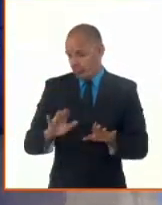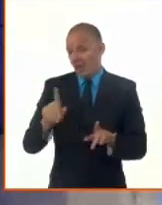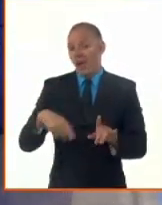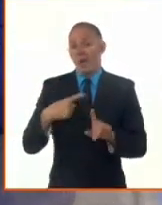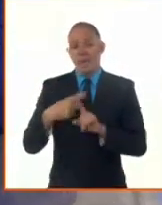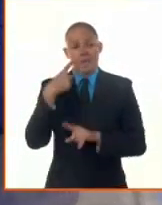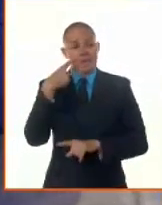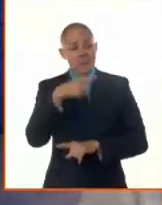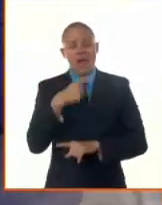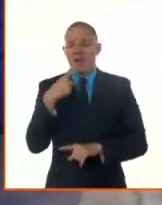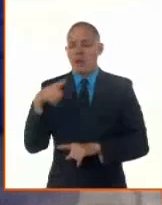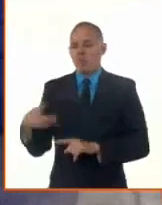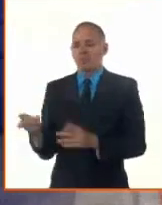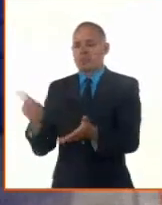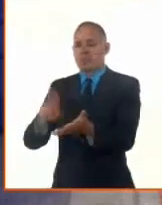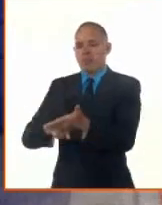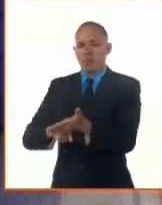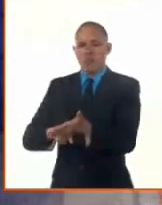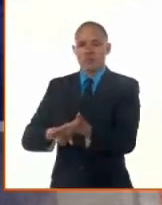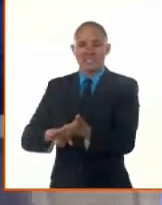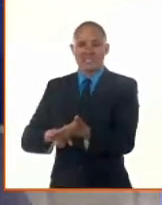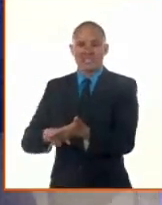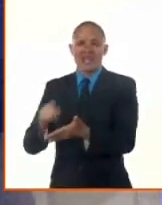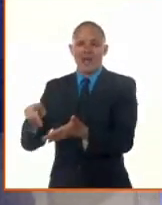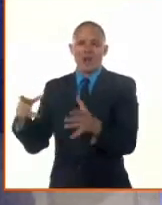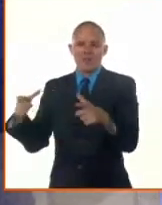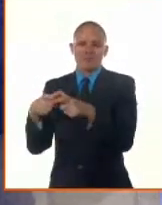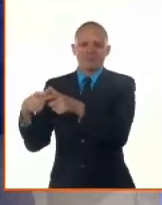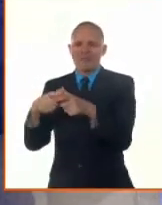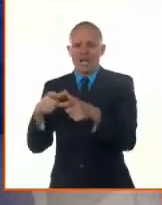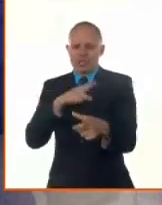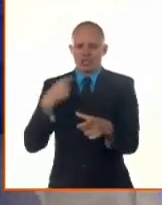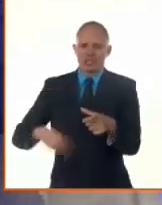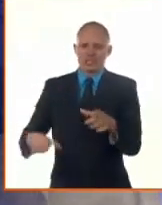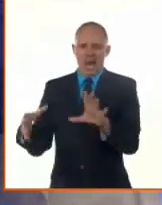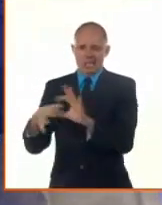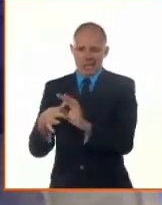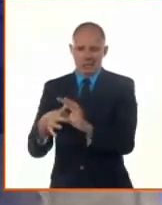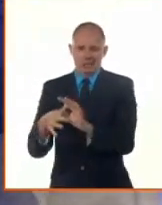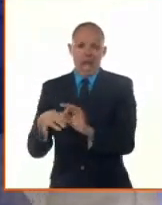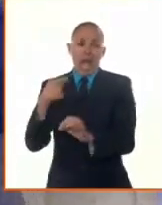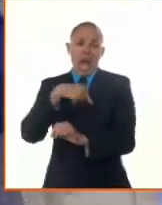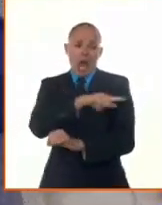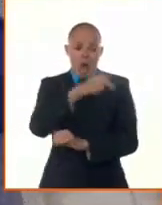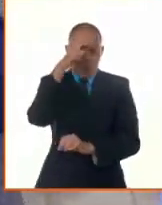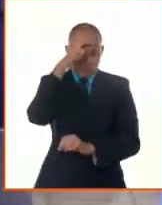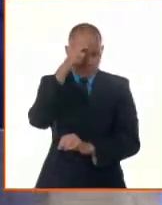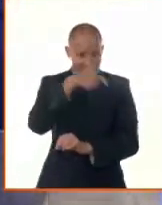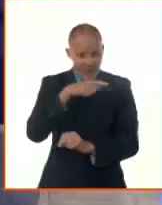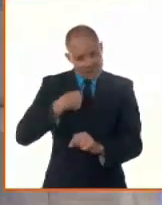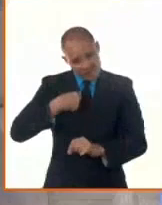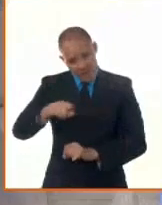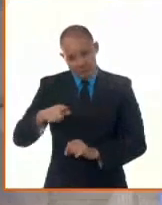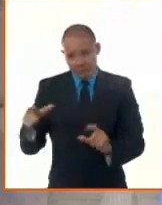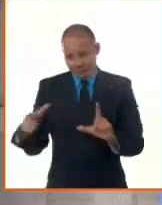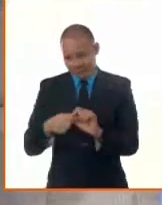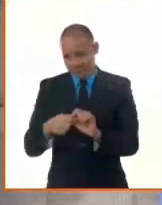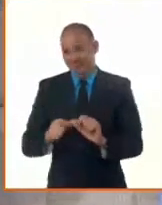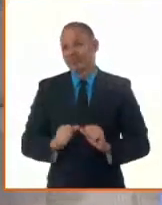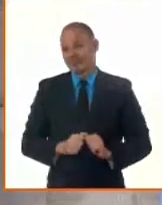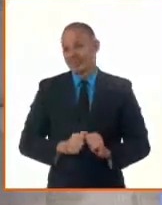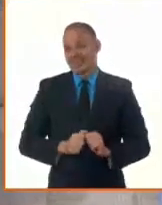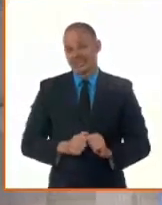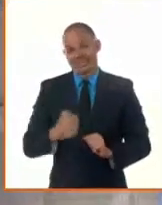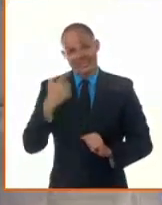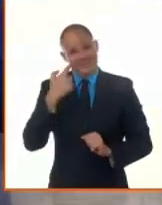e Irán es miembro O sea que ya hay antecedentes de que comparten Pero además aspira a los brics que estamos hablando de